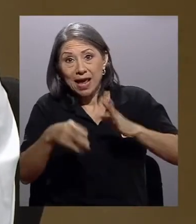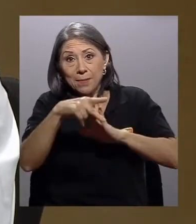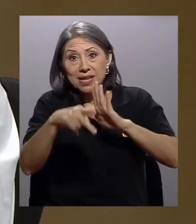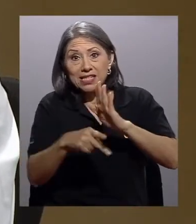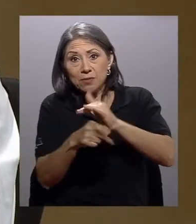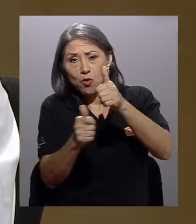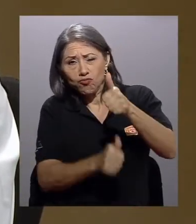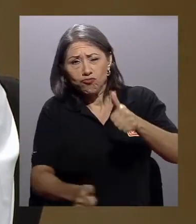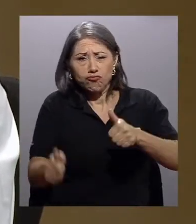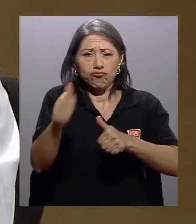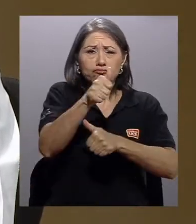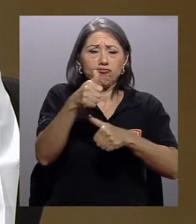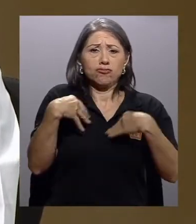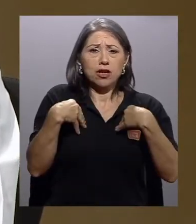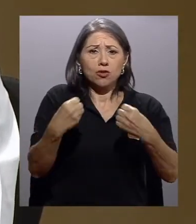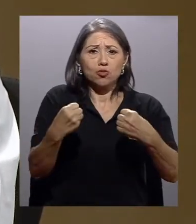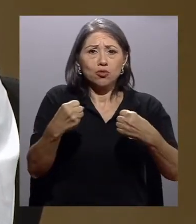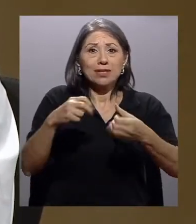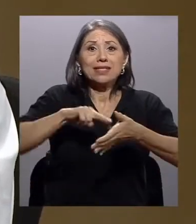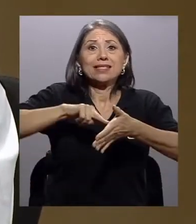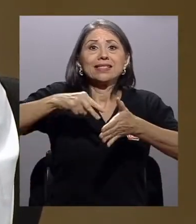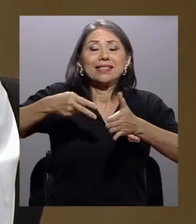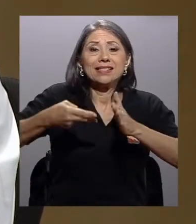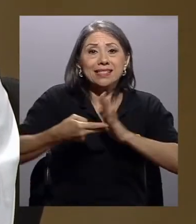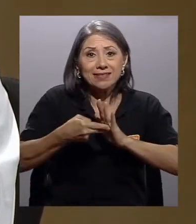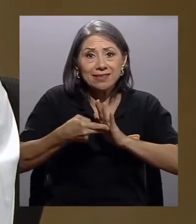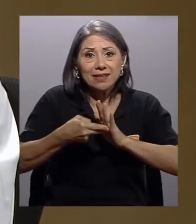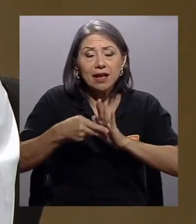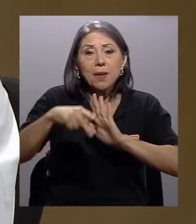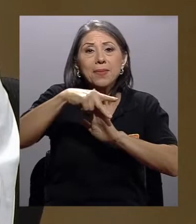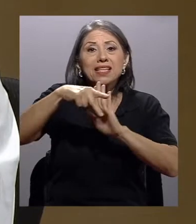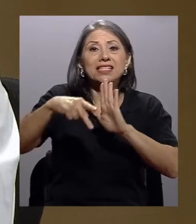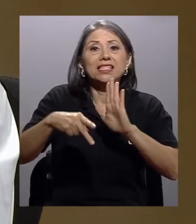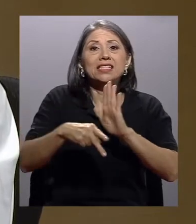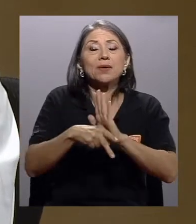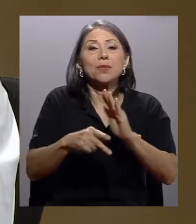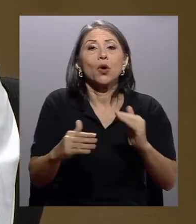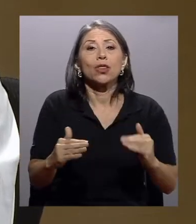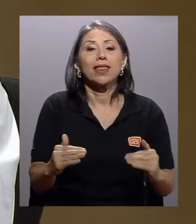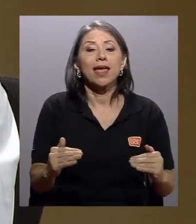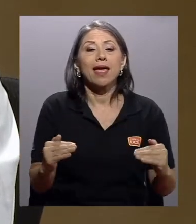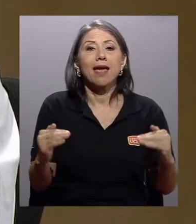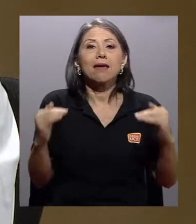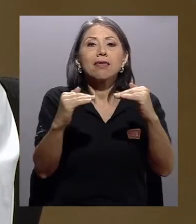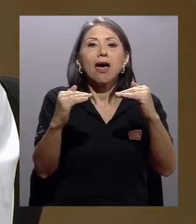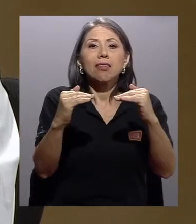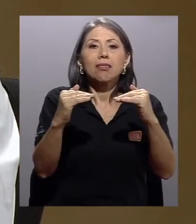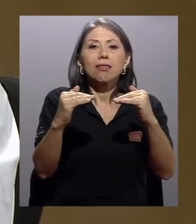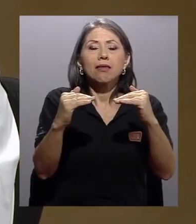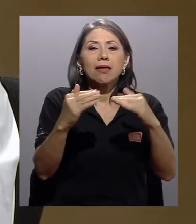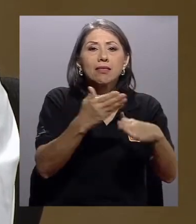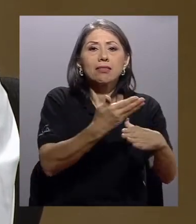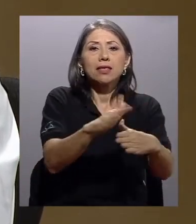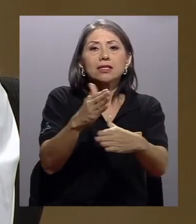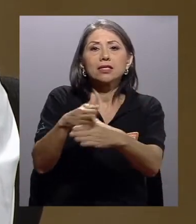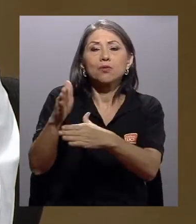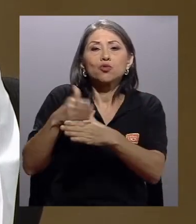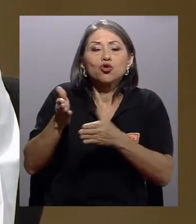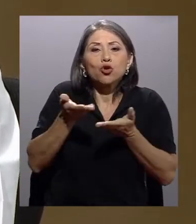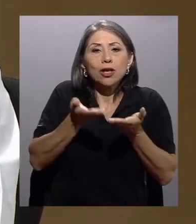de justicia va a implicar un principio de equidad en la distribución de los